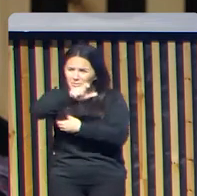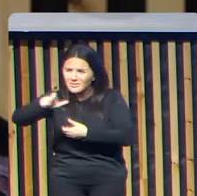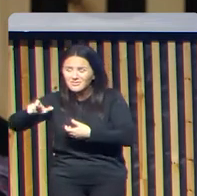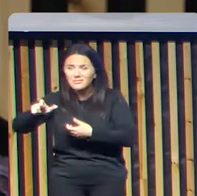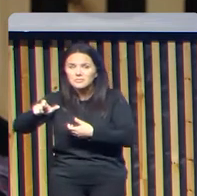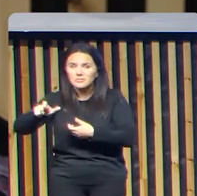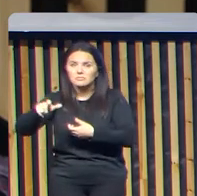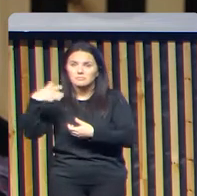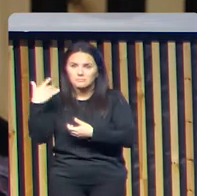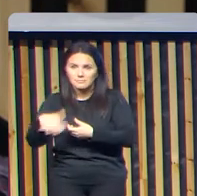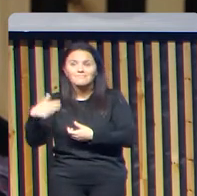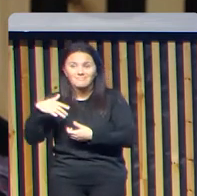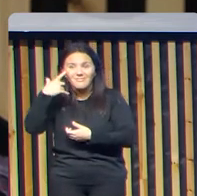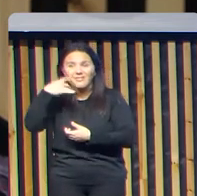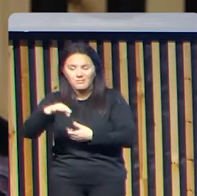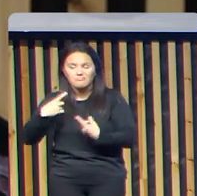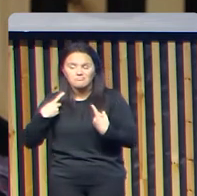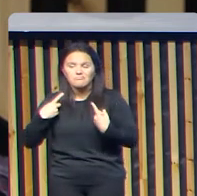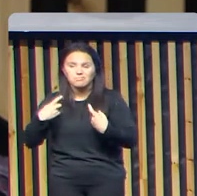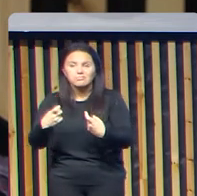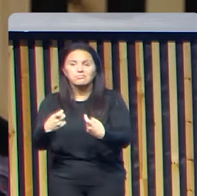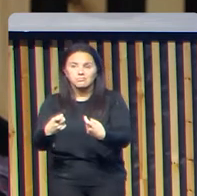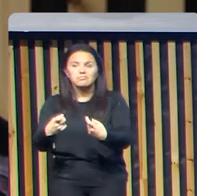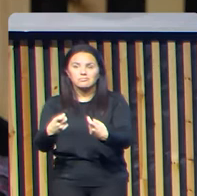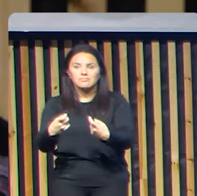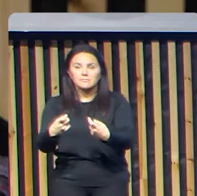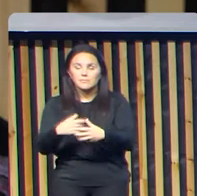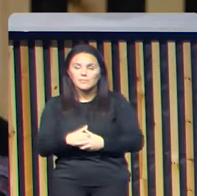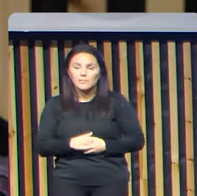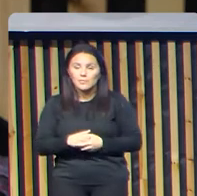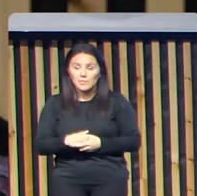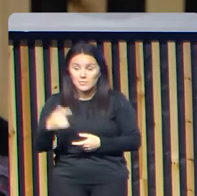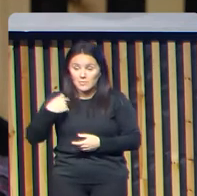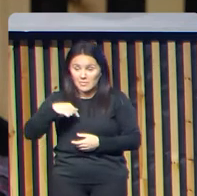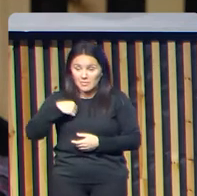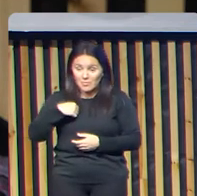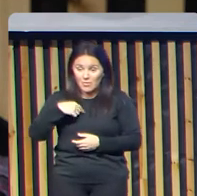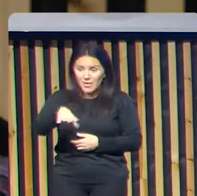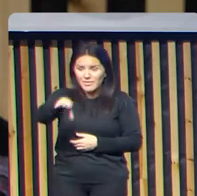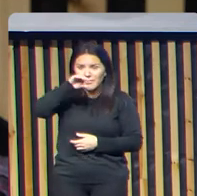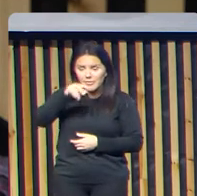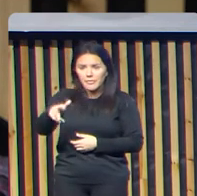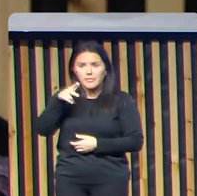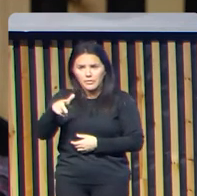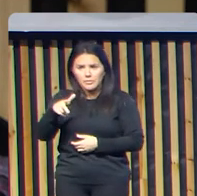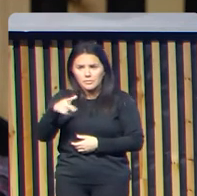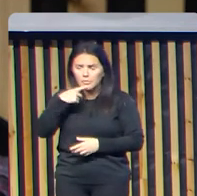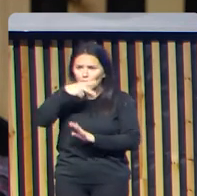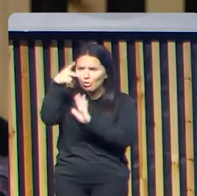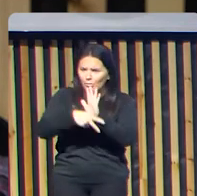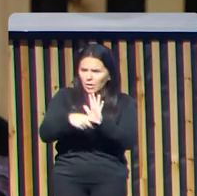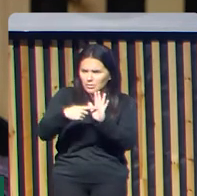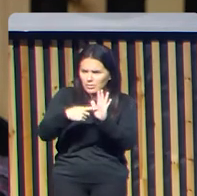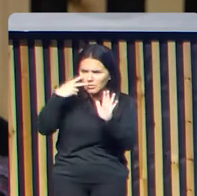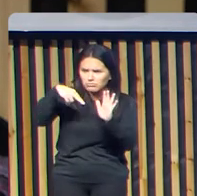es extremadamente necesaria para promover este derecho a entender un derecho reconocido por la normativa